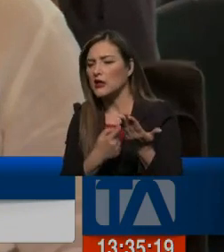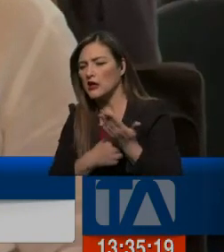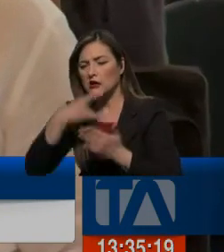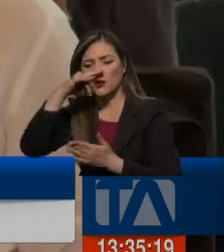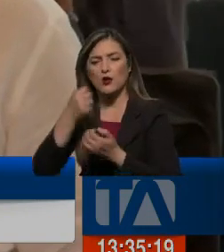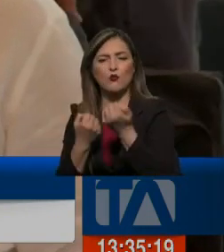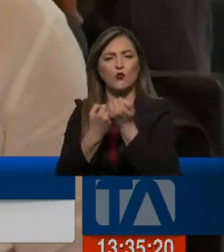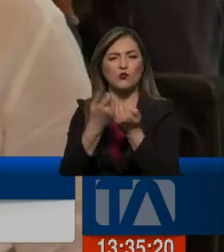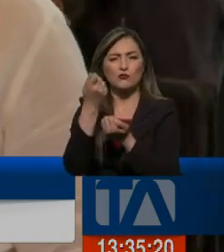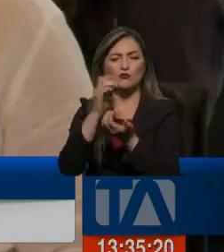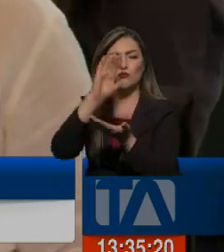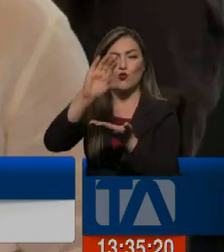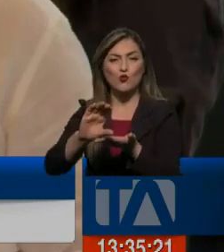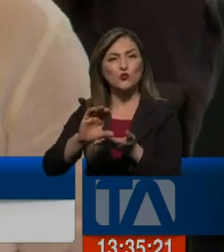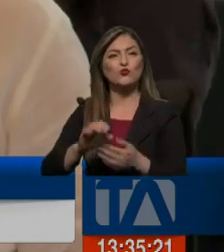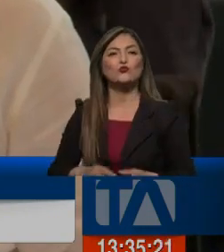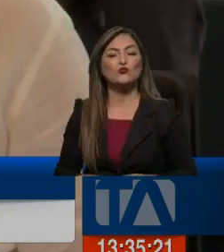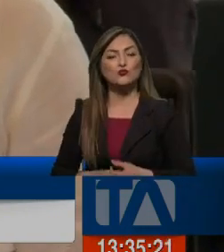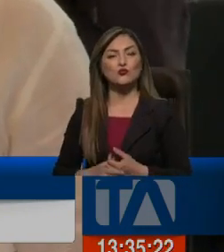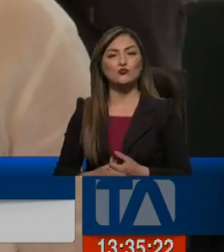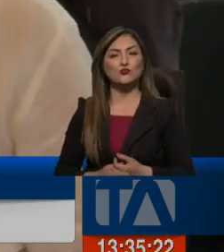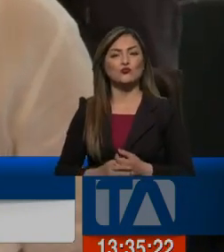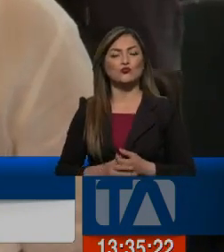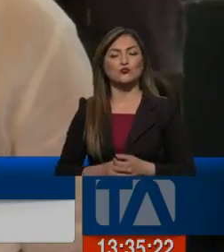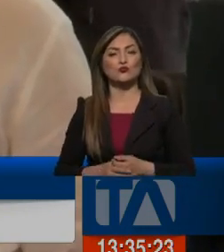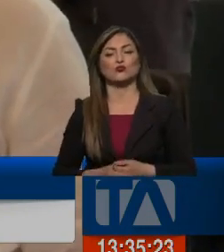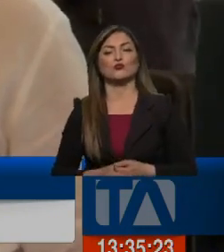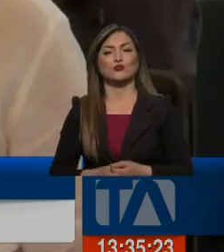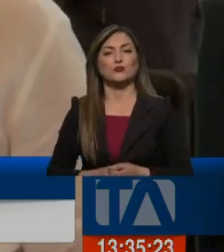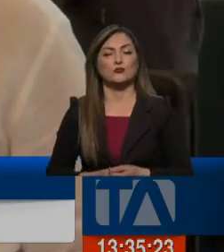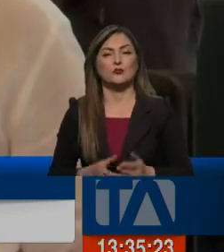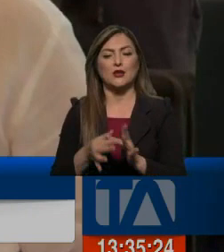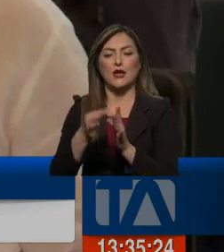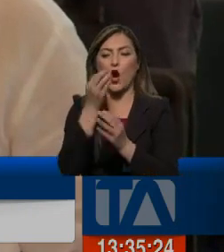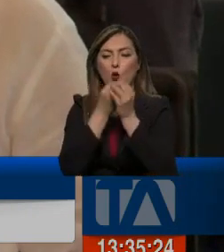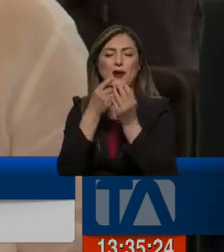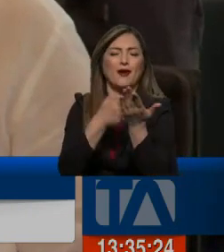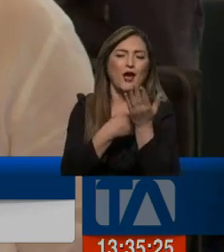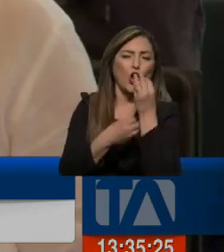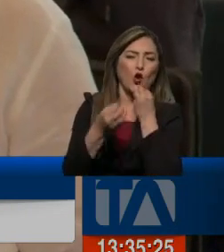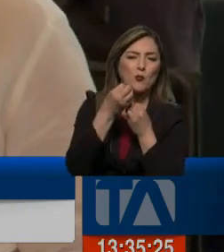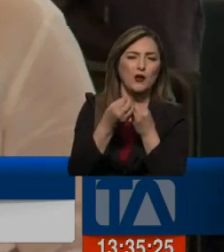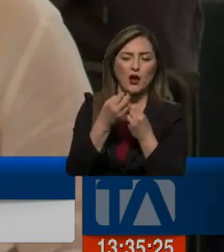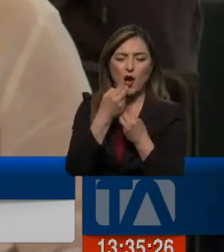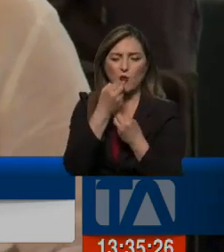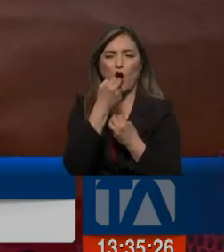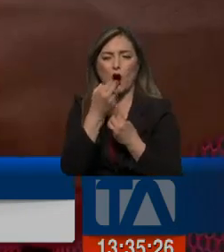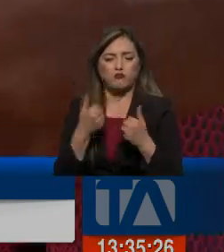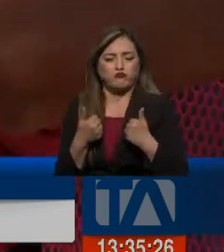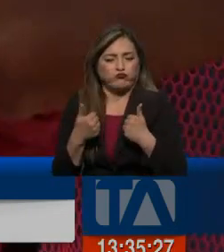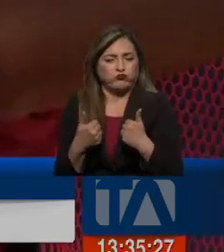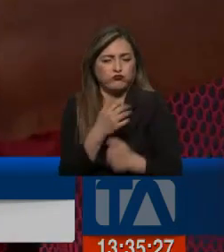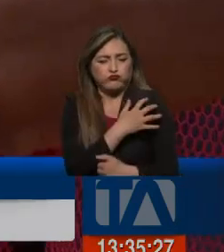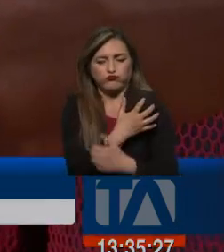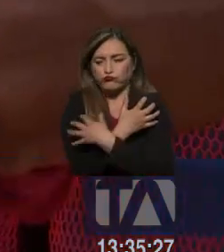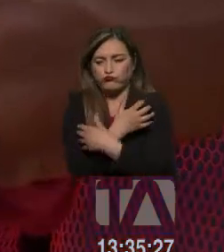con bonos, apoyarlos con las guías sobre dietas nutritivas adecuadas. Y es que